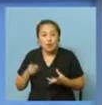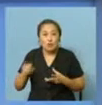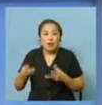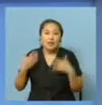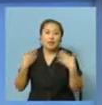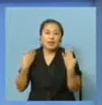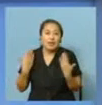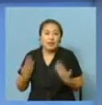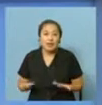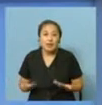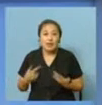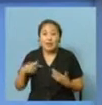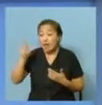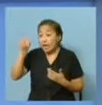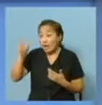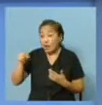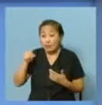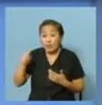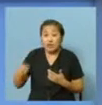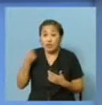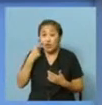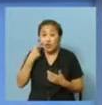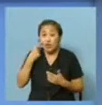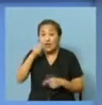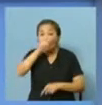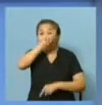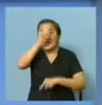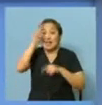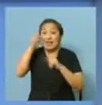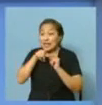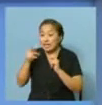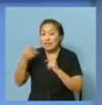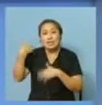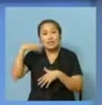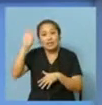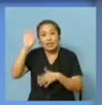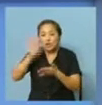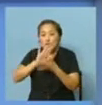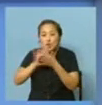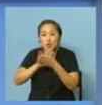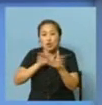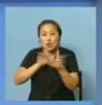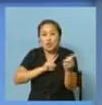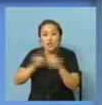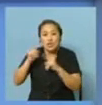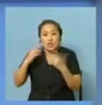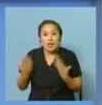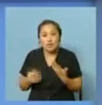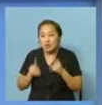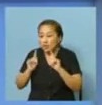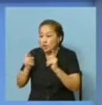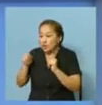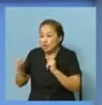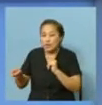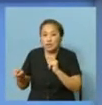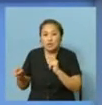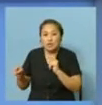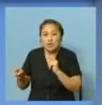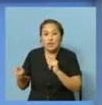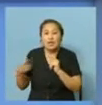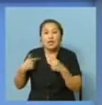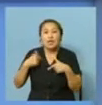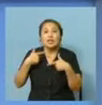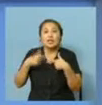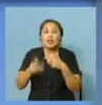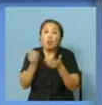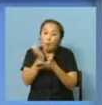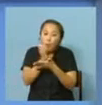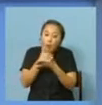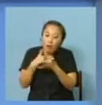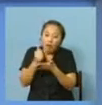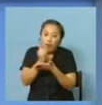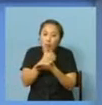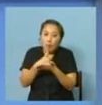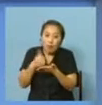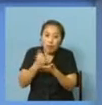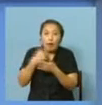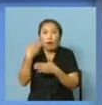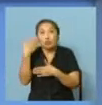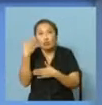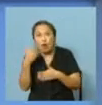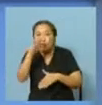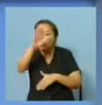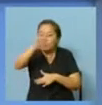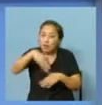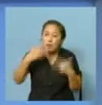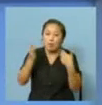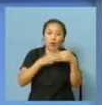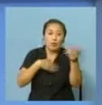se trata es de que el consumidor se vaya con una respuesta rápida del organismo y por otro lado que no tenga que estar esperando a una audiencia de